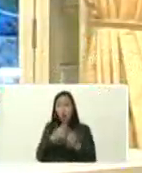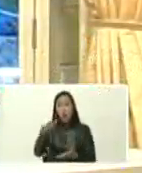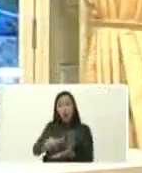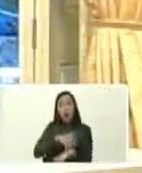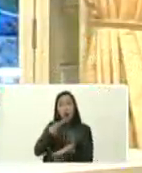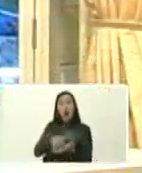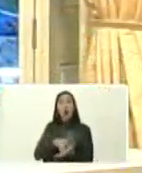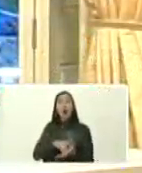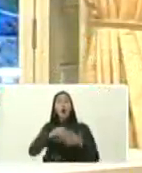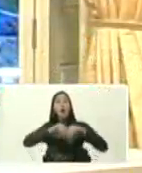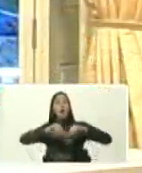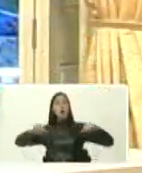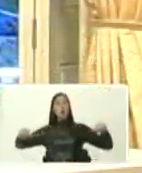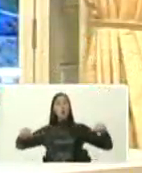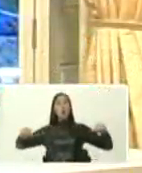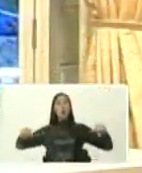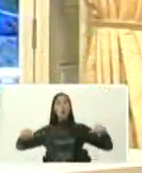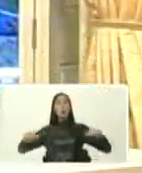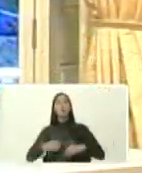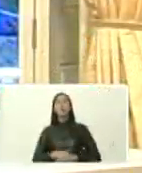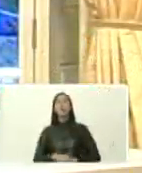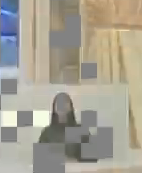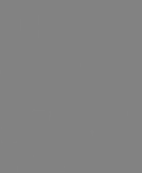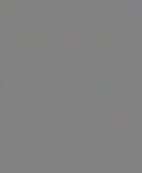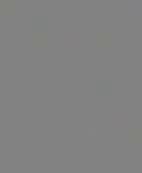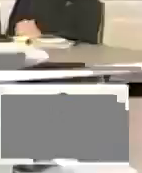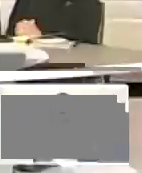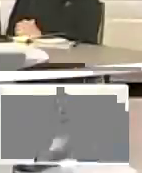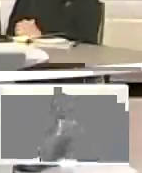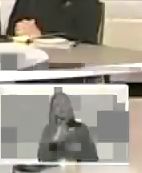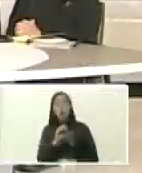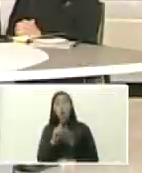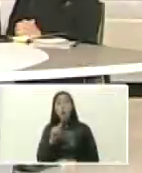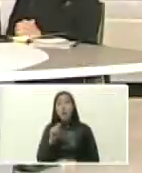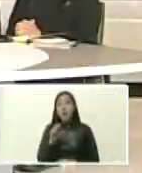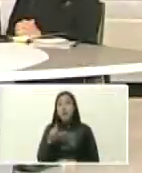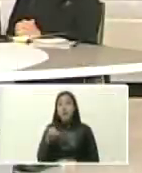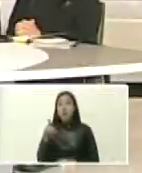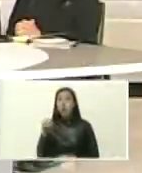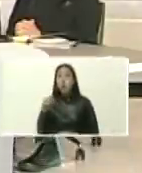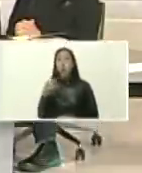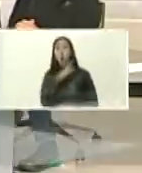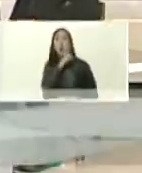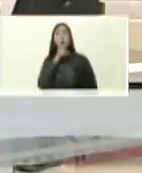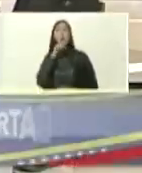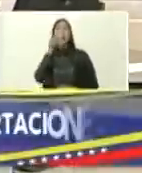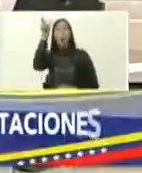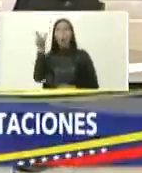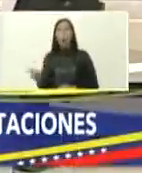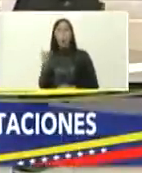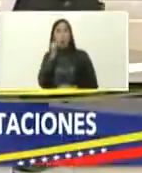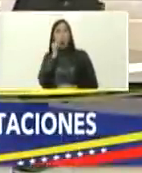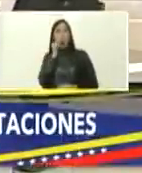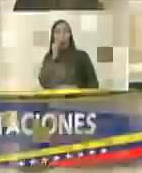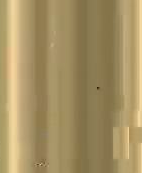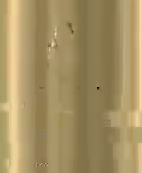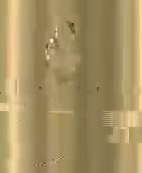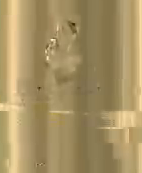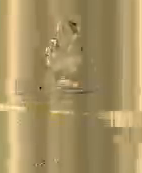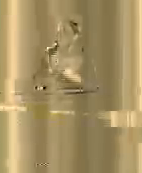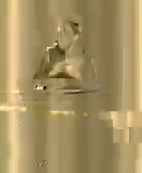Tierra, Wilmer Castro Soteldo Ramírez Martínez. ¿Cuál es tu segundo